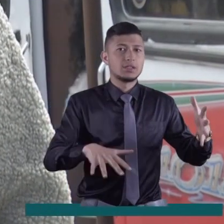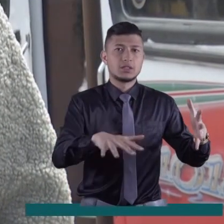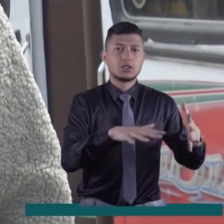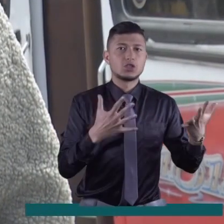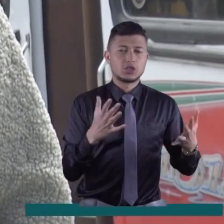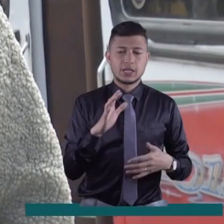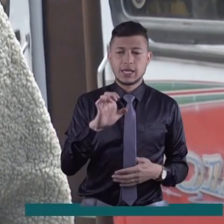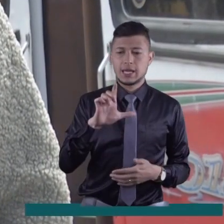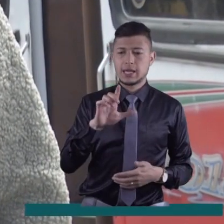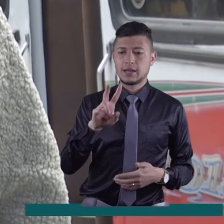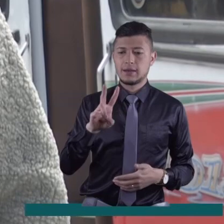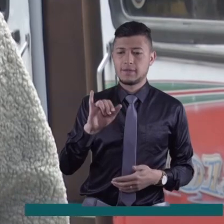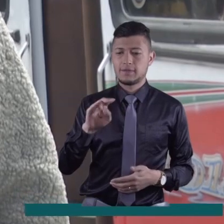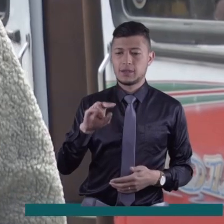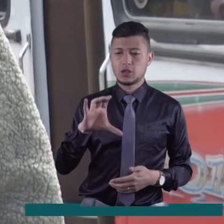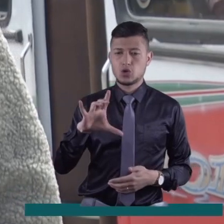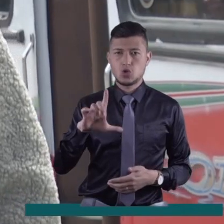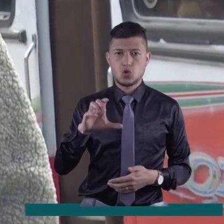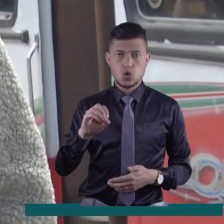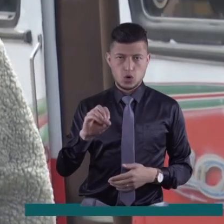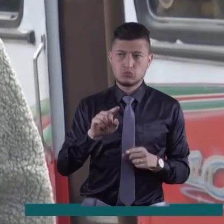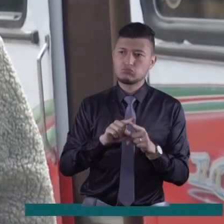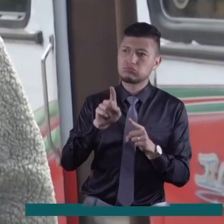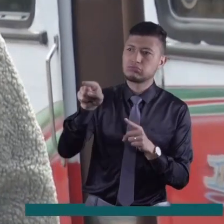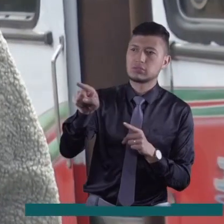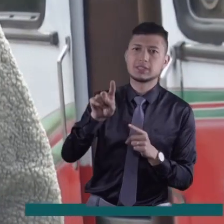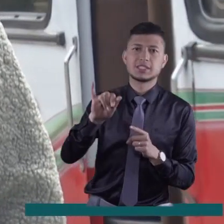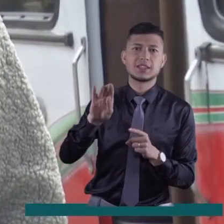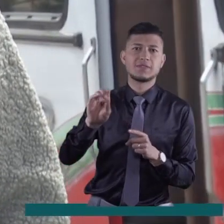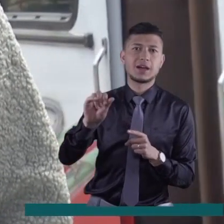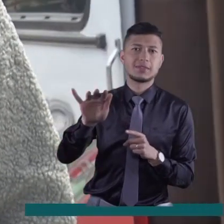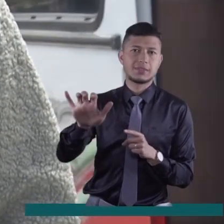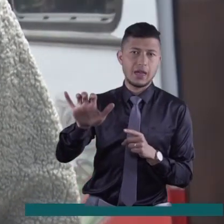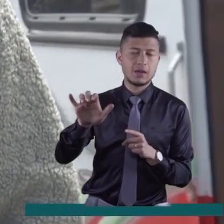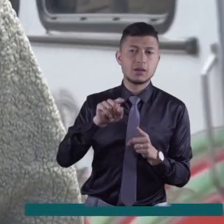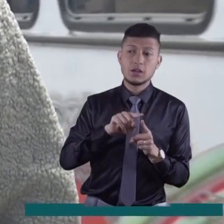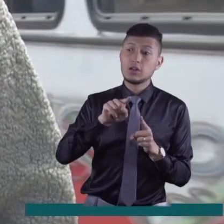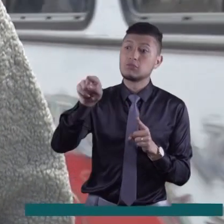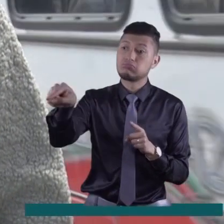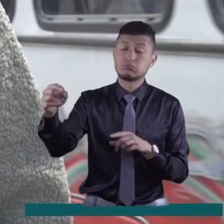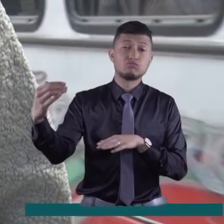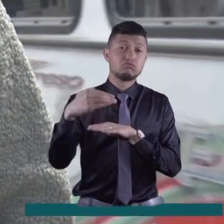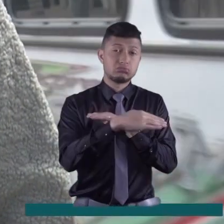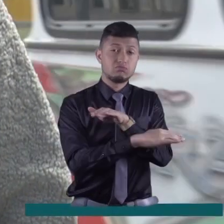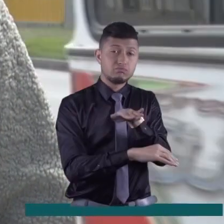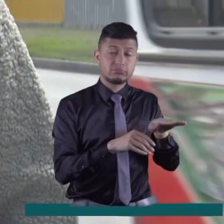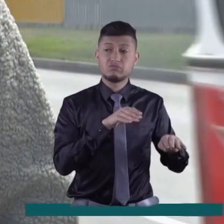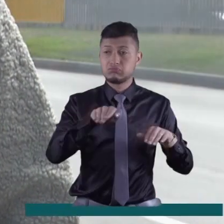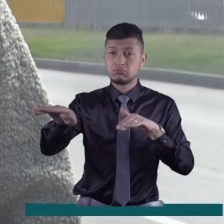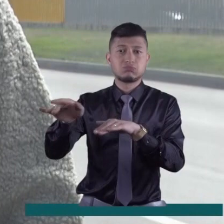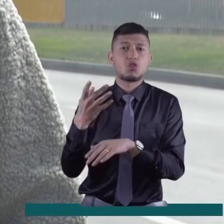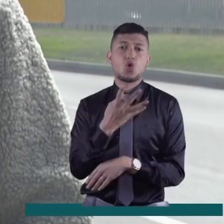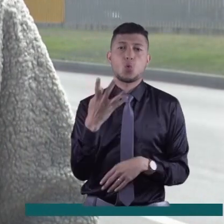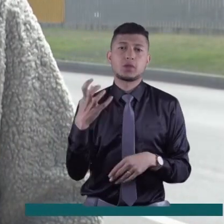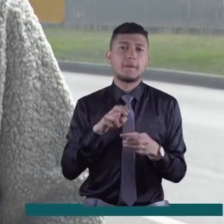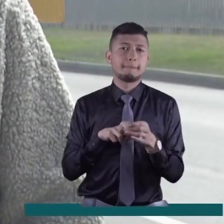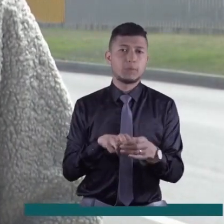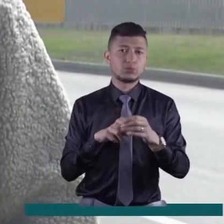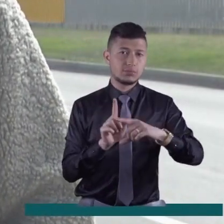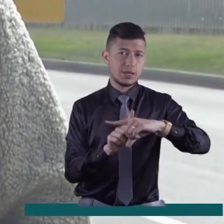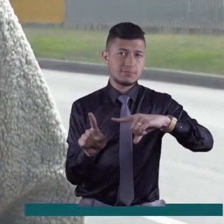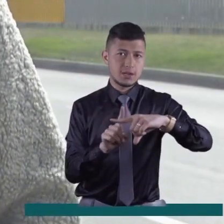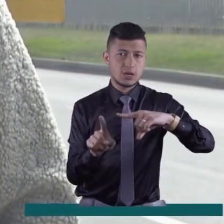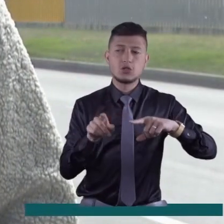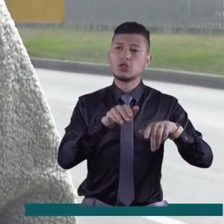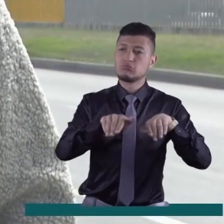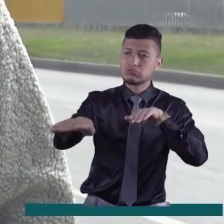del vínculo camino a Cibaté y desde allí saldrán y llegarán 400 buses de Transmilenio